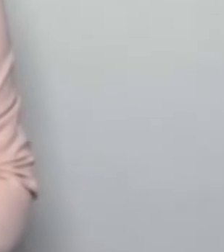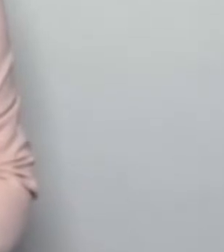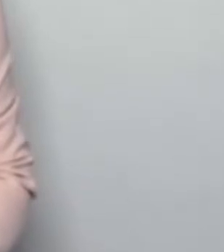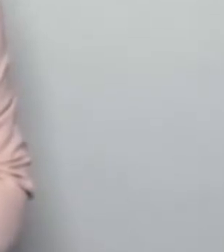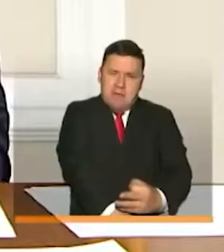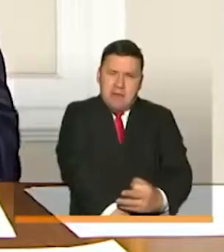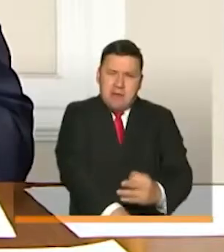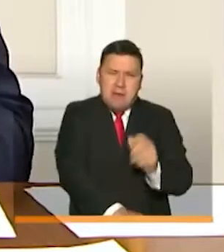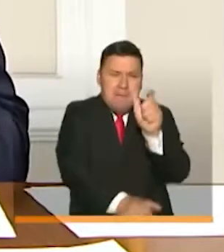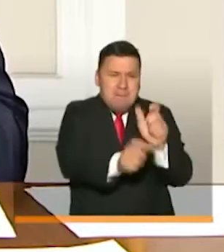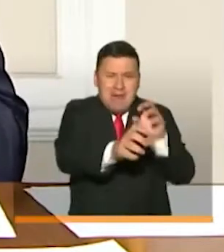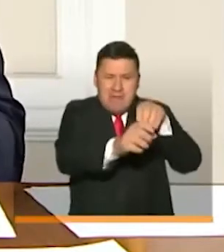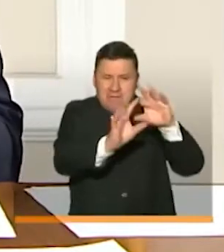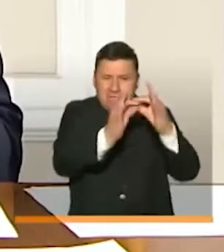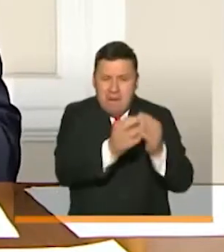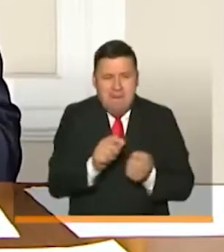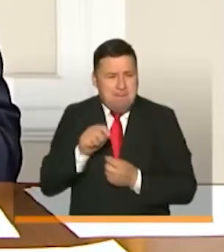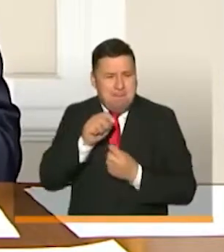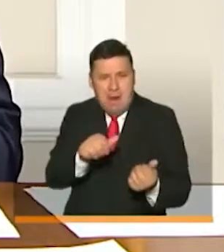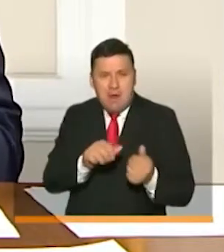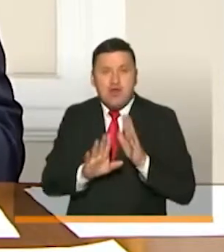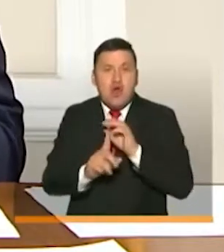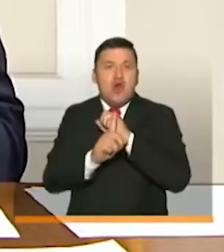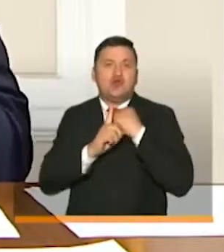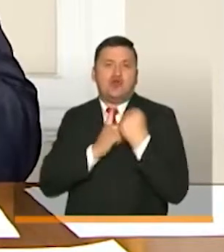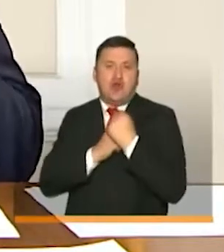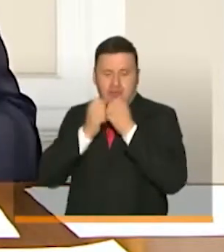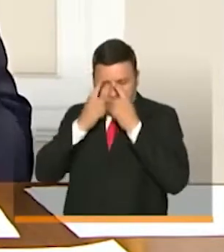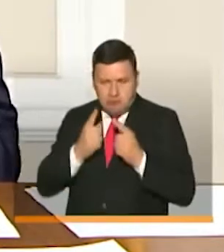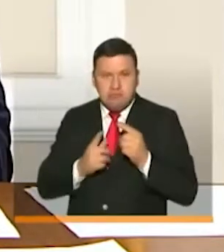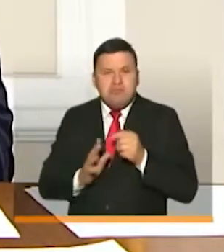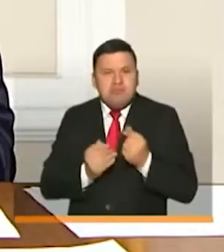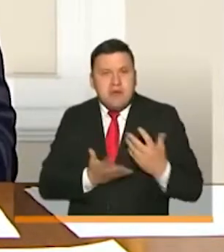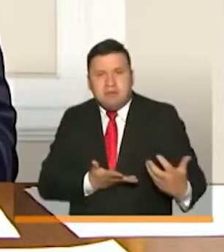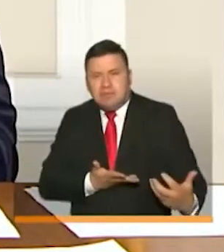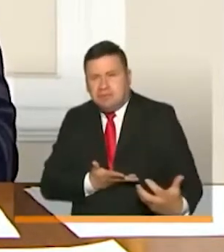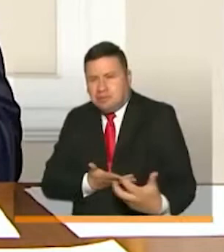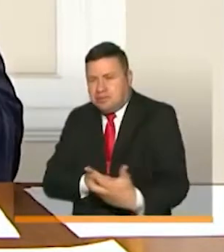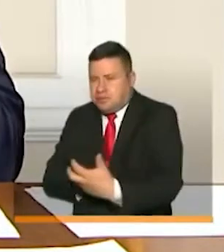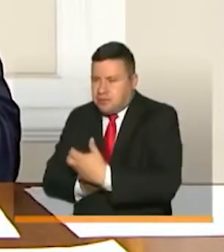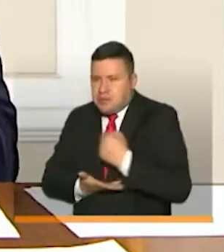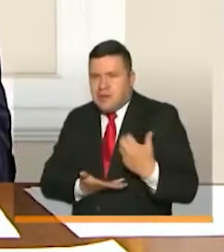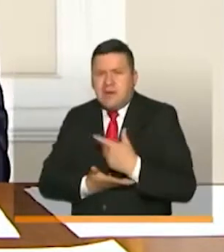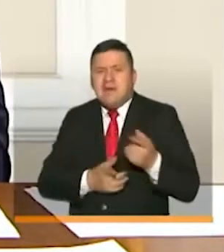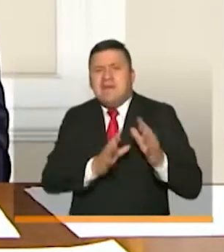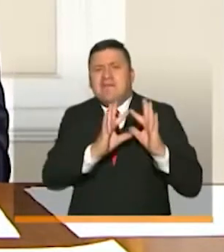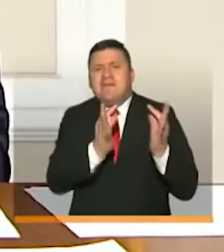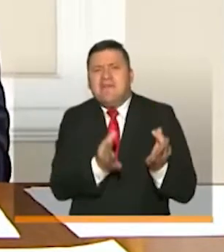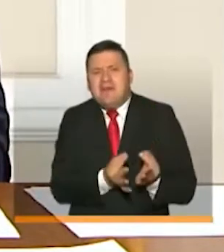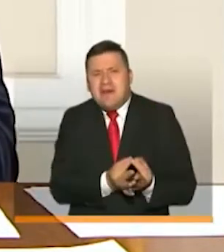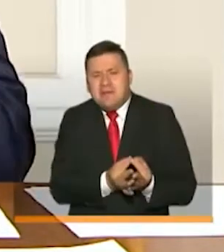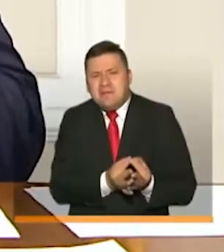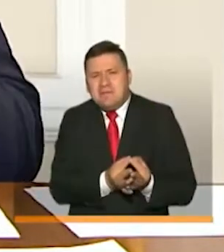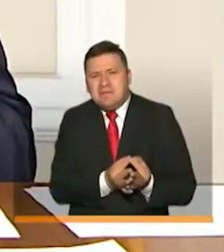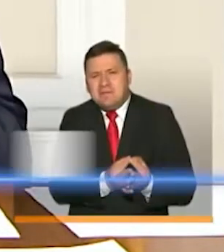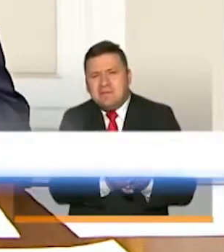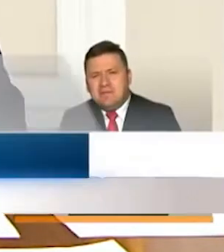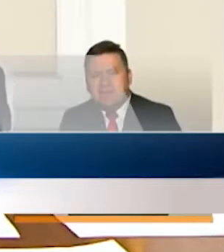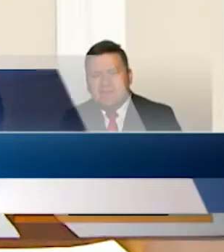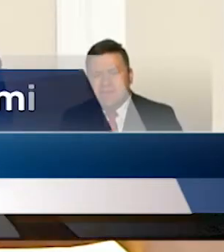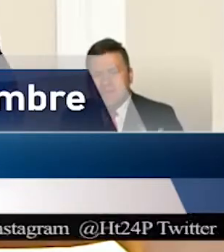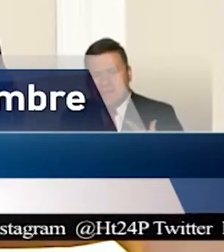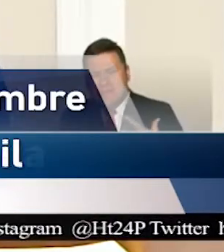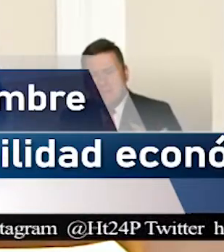año. Este es un programa social de ingreso para las familias, de